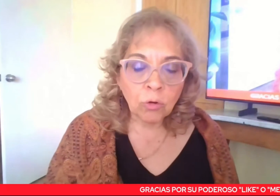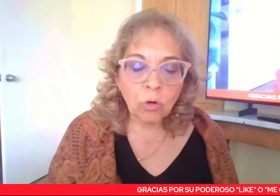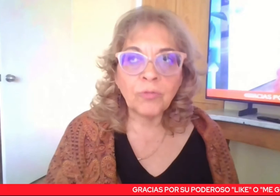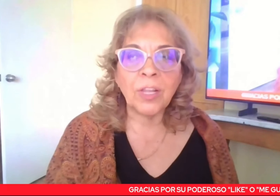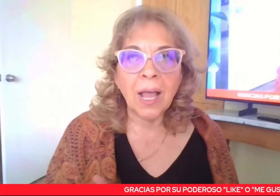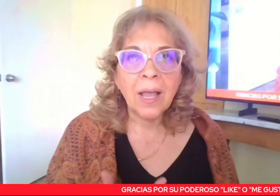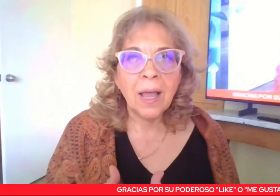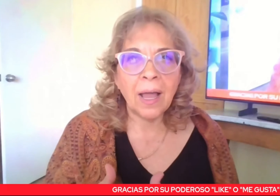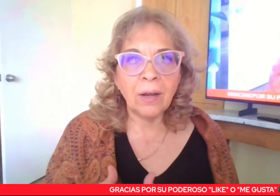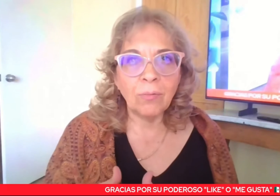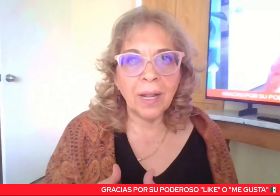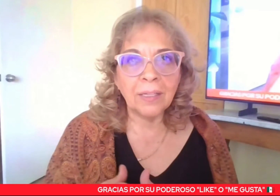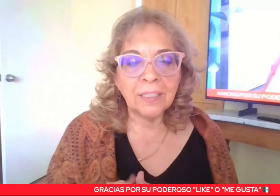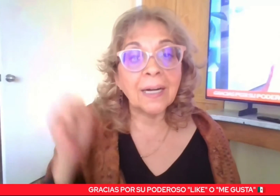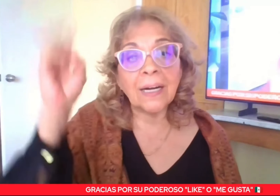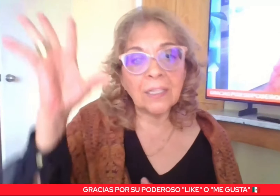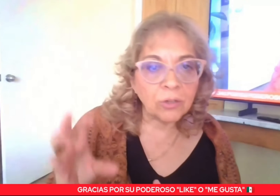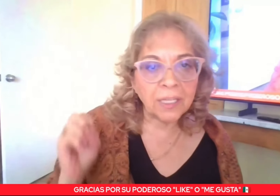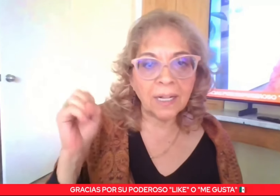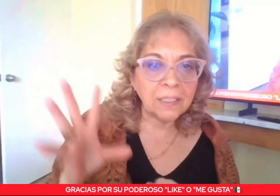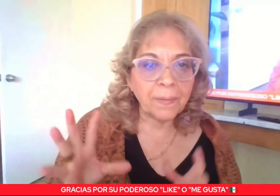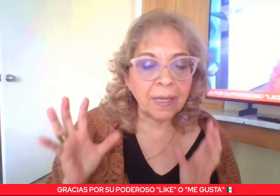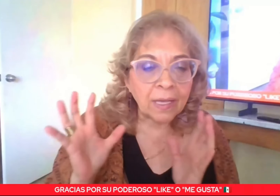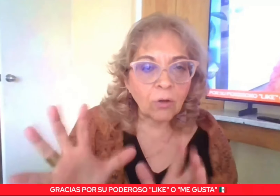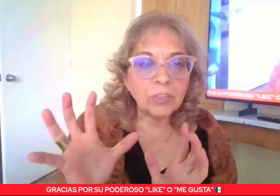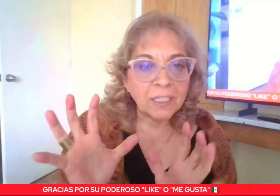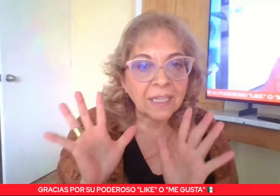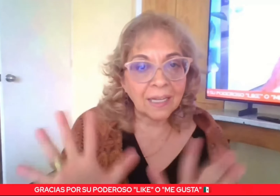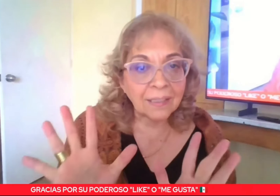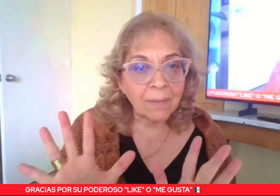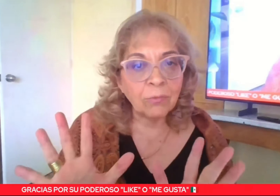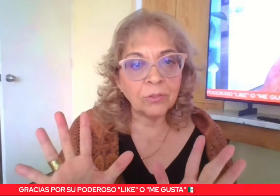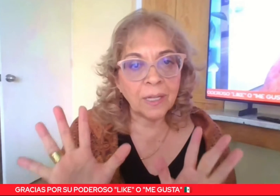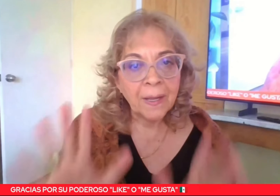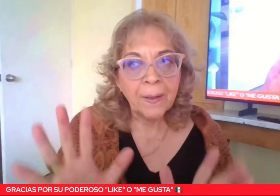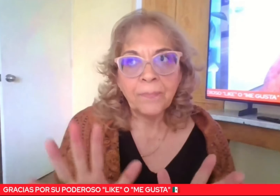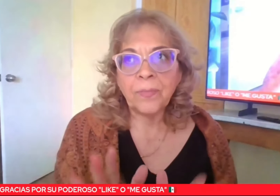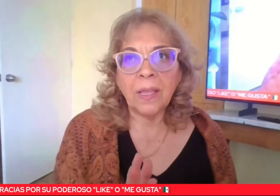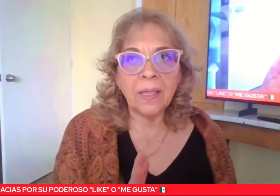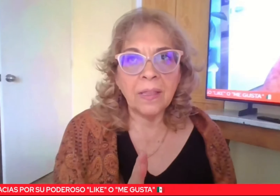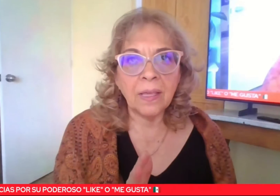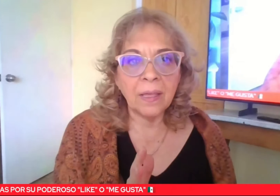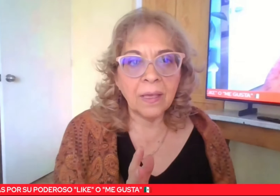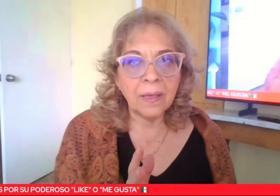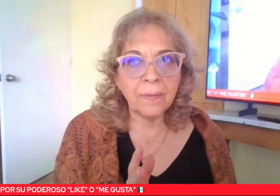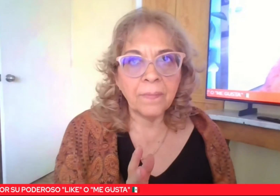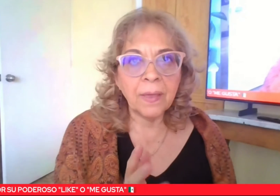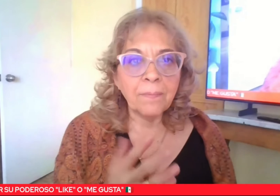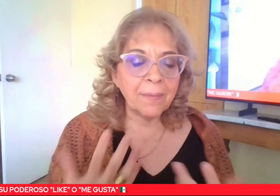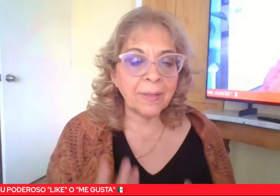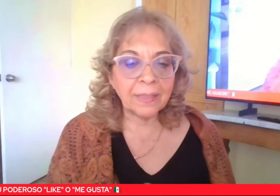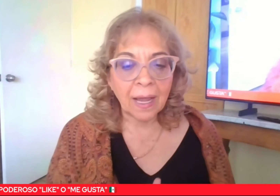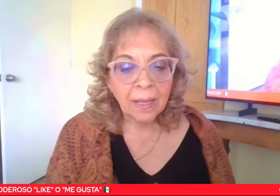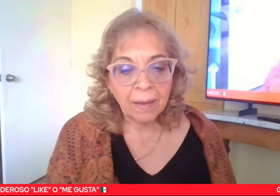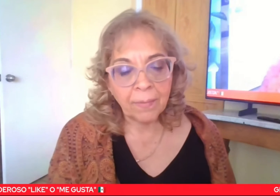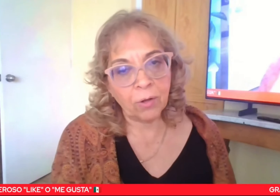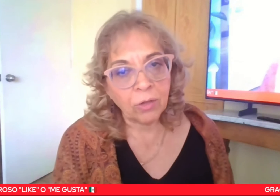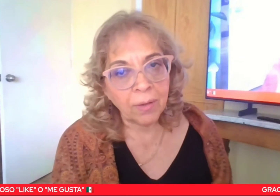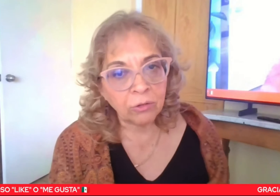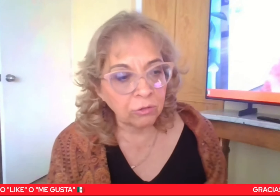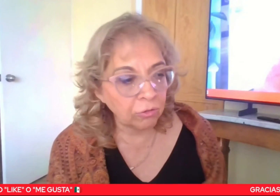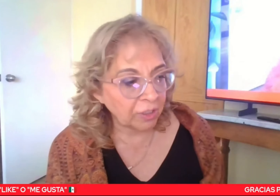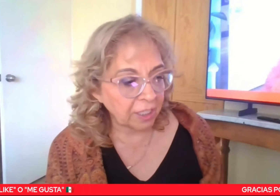pronto contra algunas resorteras y cosas que tratamos de de implementar, pero